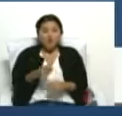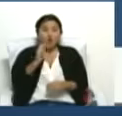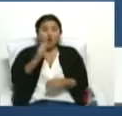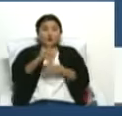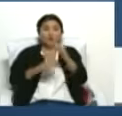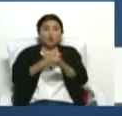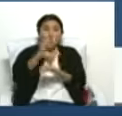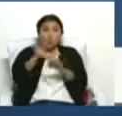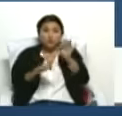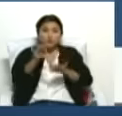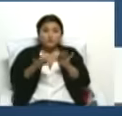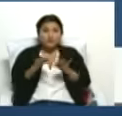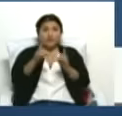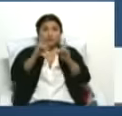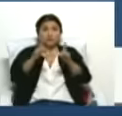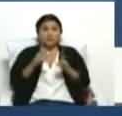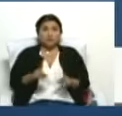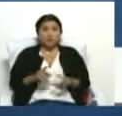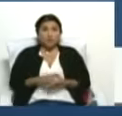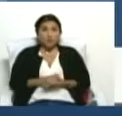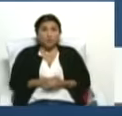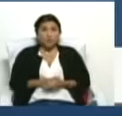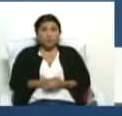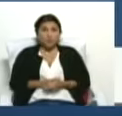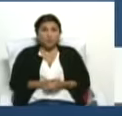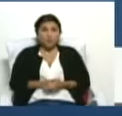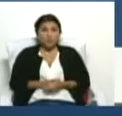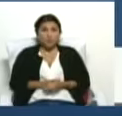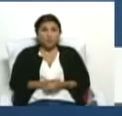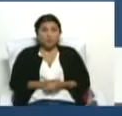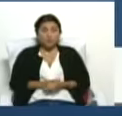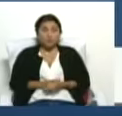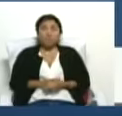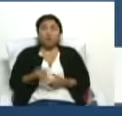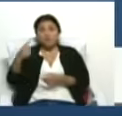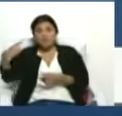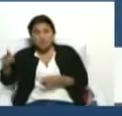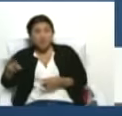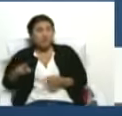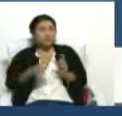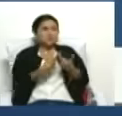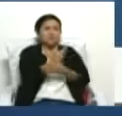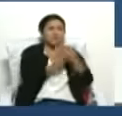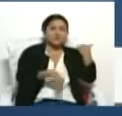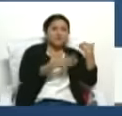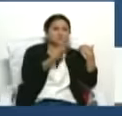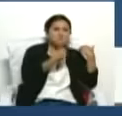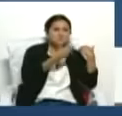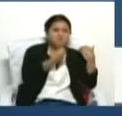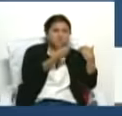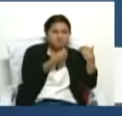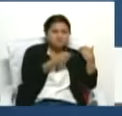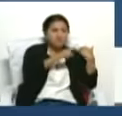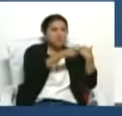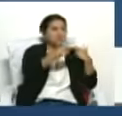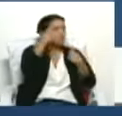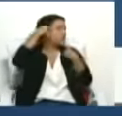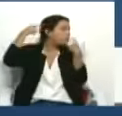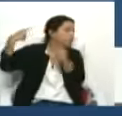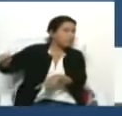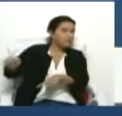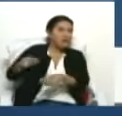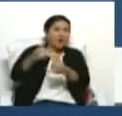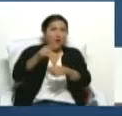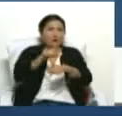Internacional de Justicia que Netanyahu dijo que se la pasaba por el forro y que él ahora iba a ir a atacar al Líbano, imagínense ustedes. Entonces,